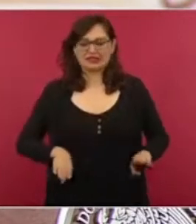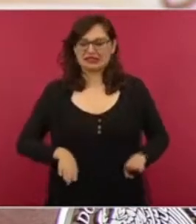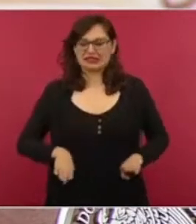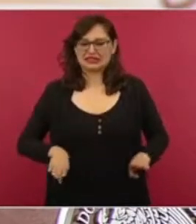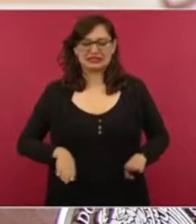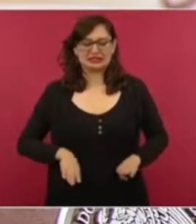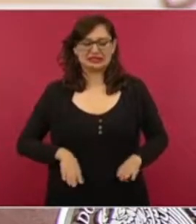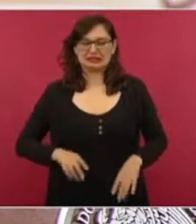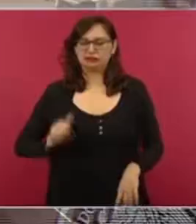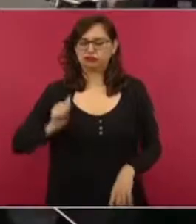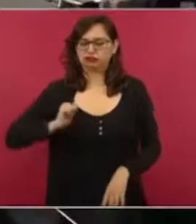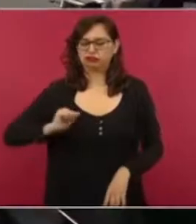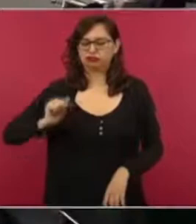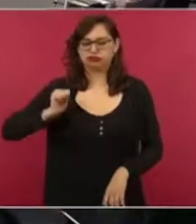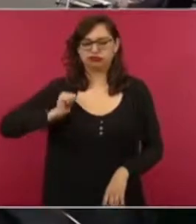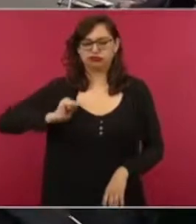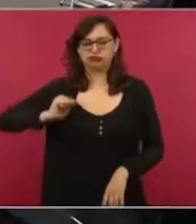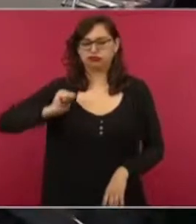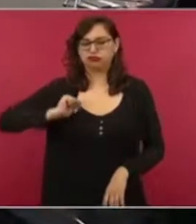prehistórico,